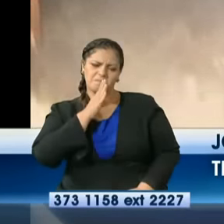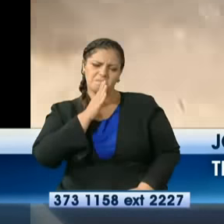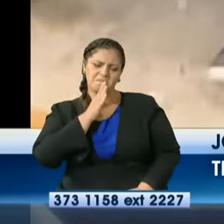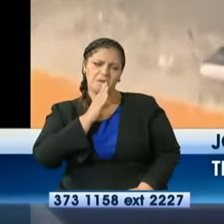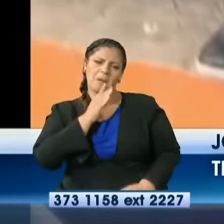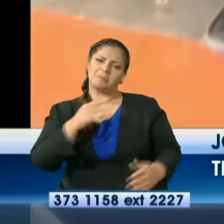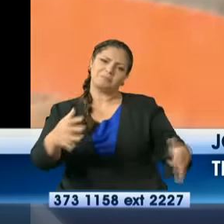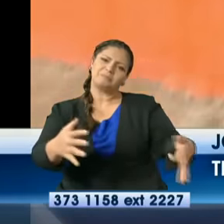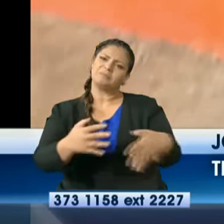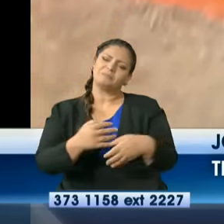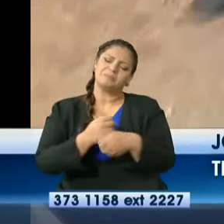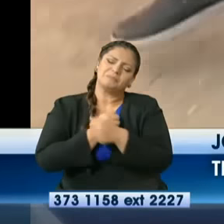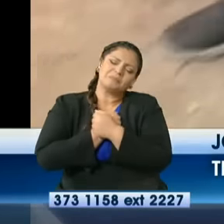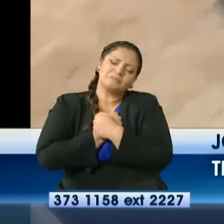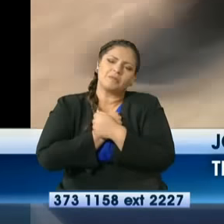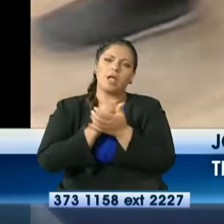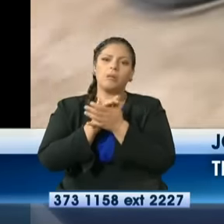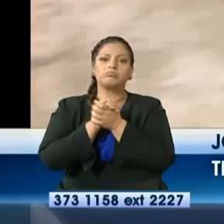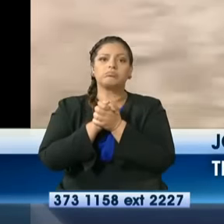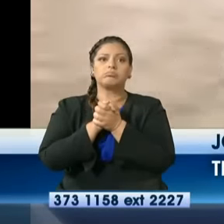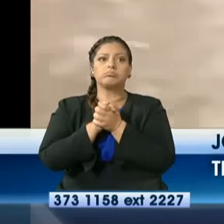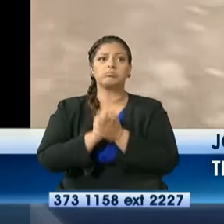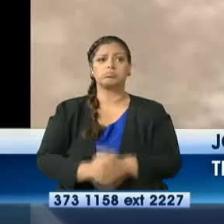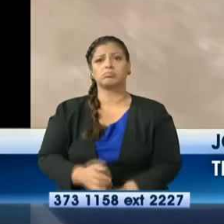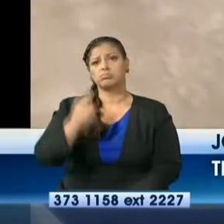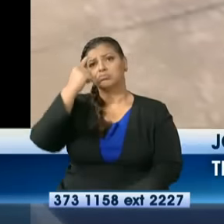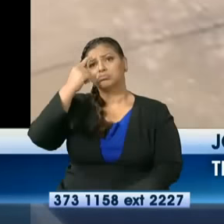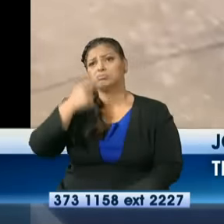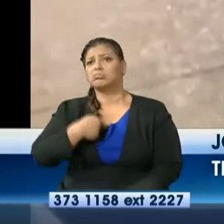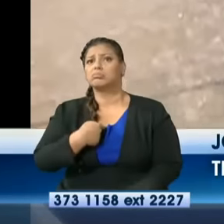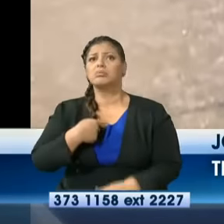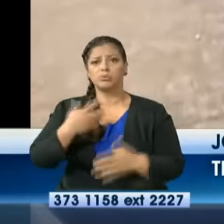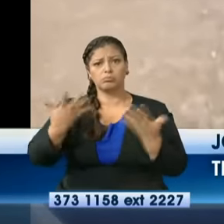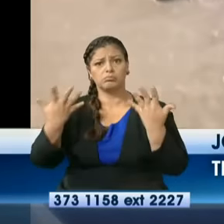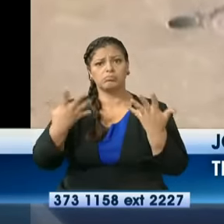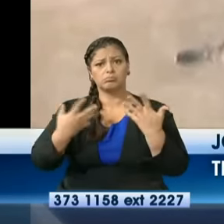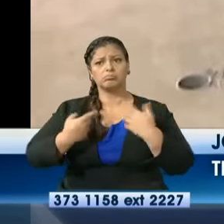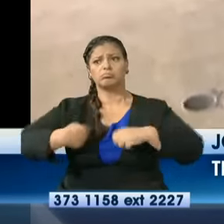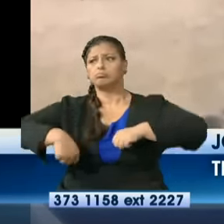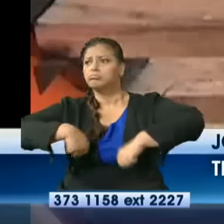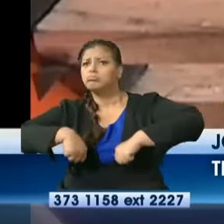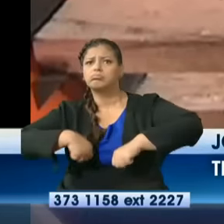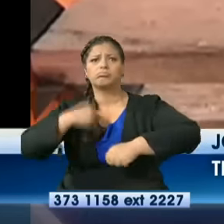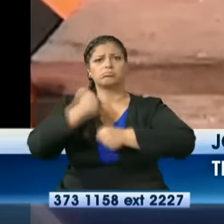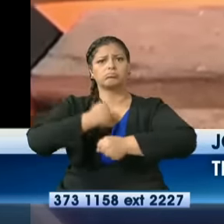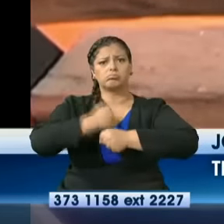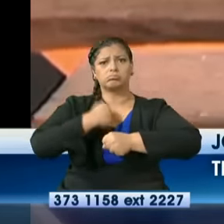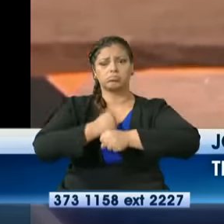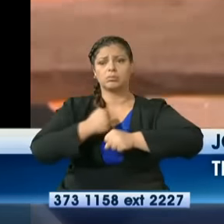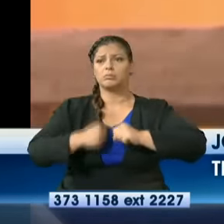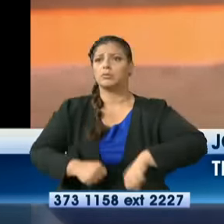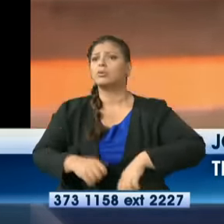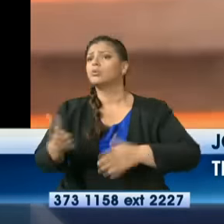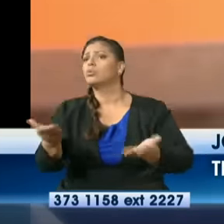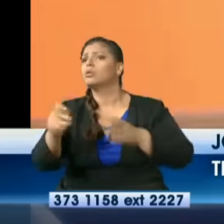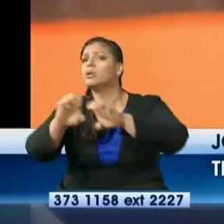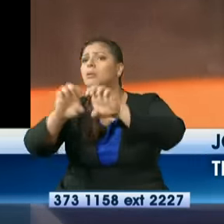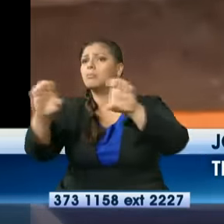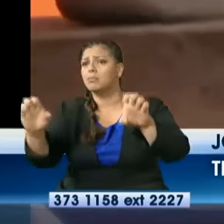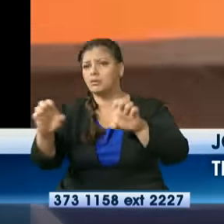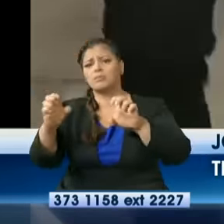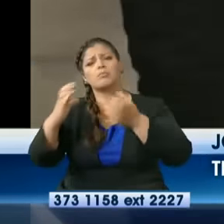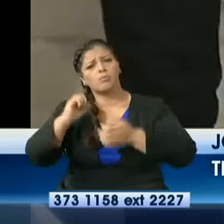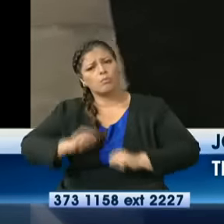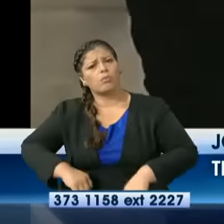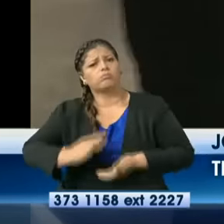para poder trabajar, así que pido a alguna empresa que si tiene algún puesto, algún lugar para mí, estoy dispuesto a trabajar, tengo las ganas